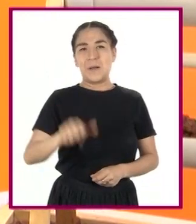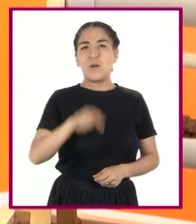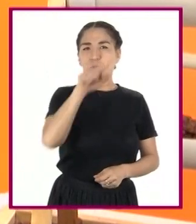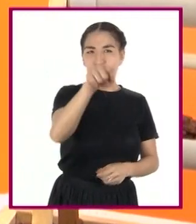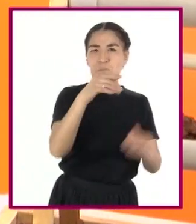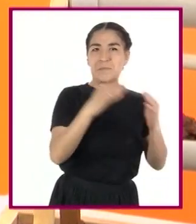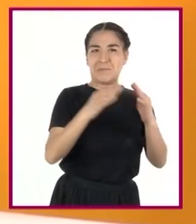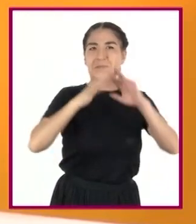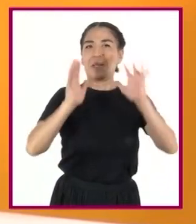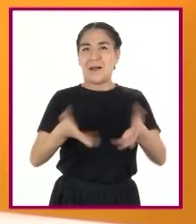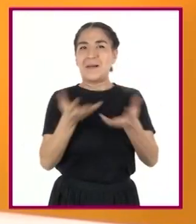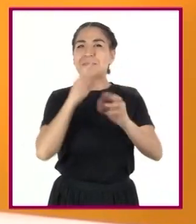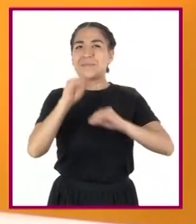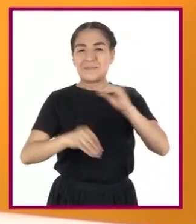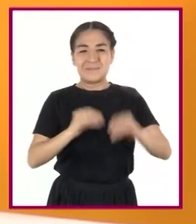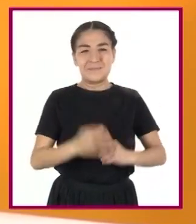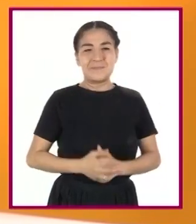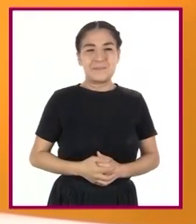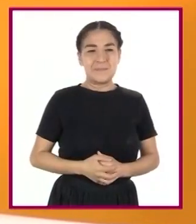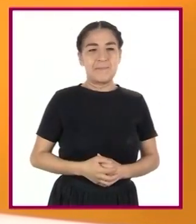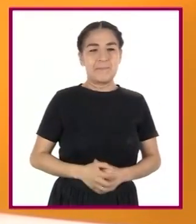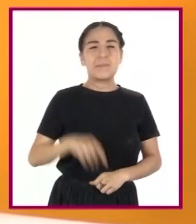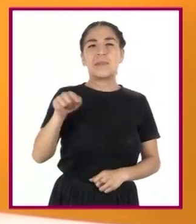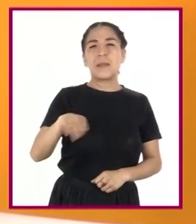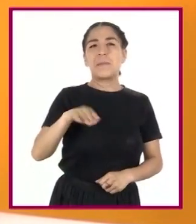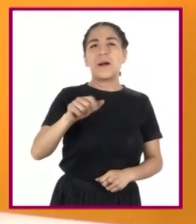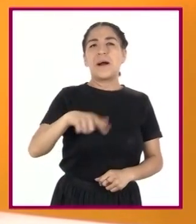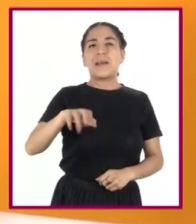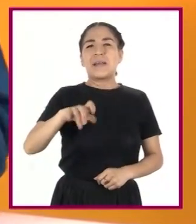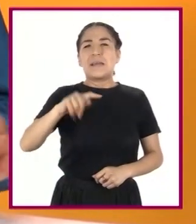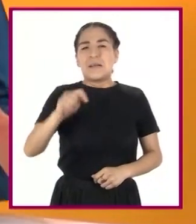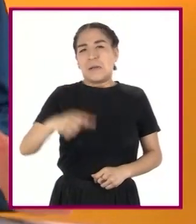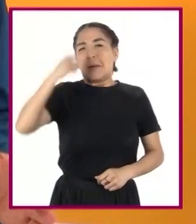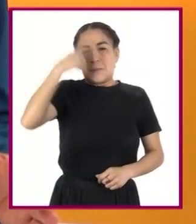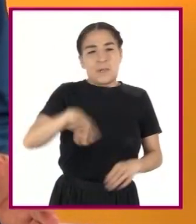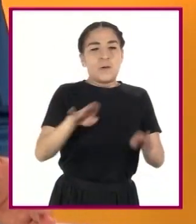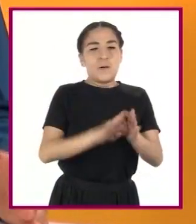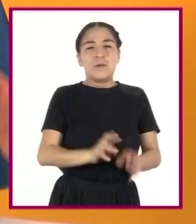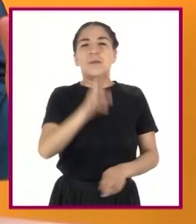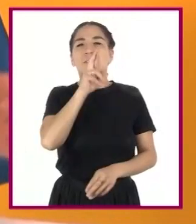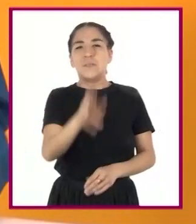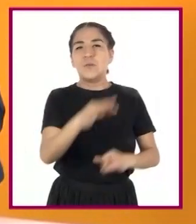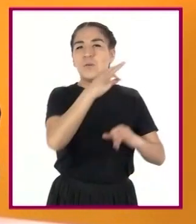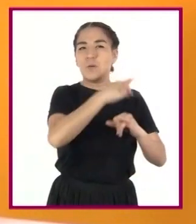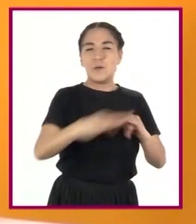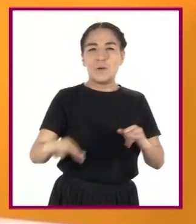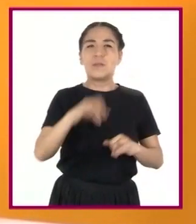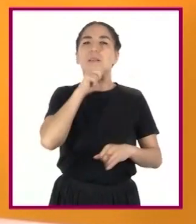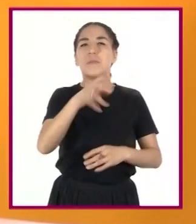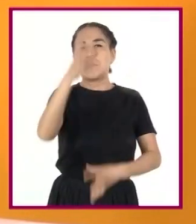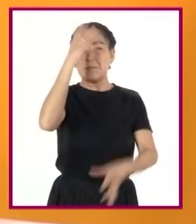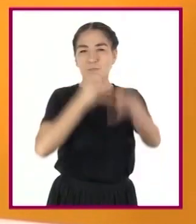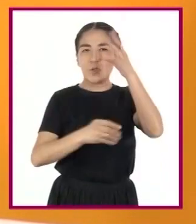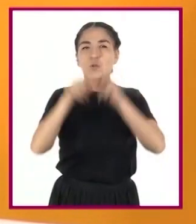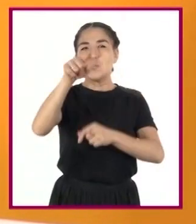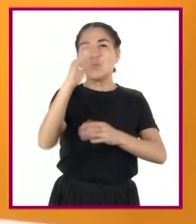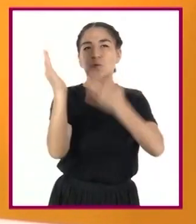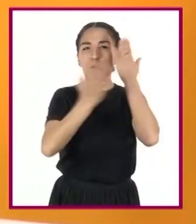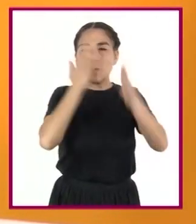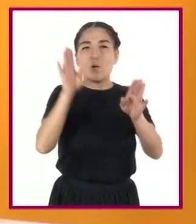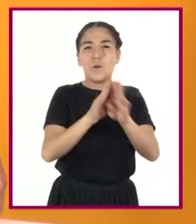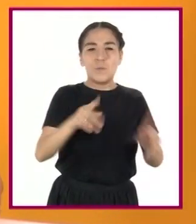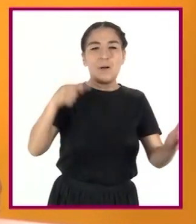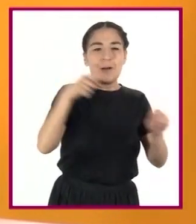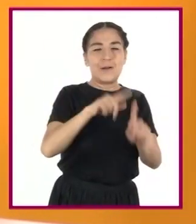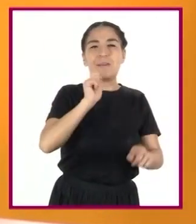hecho uno? Las maquetas tienen la finalidad de proyectar un resultado final o facilitar su estudio mediante la visualización